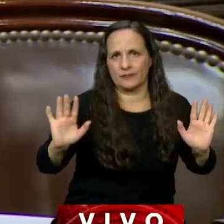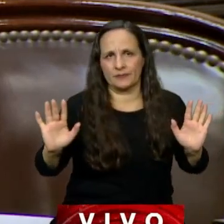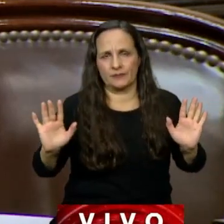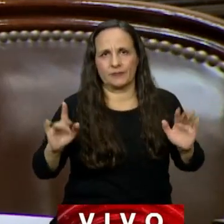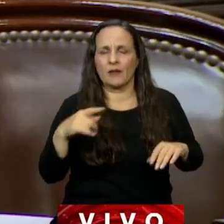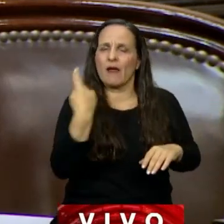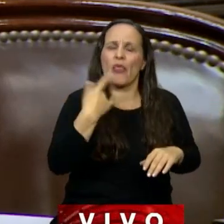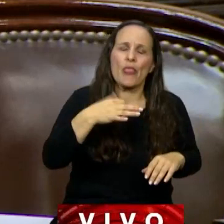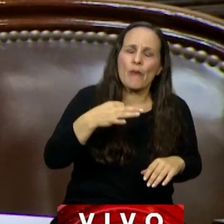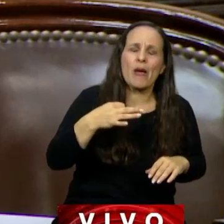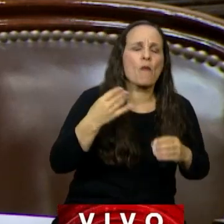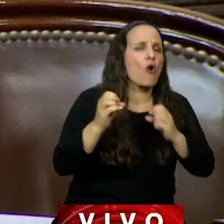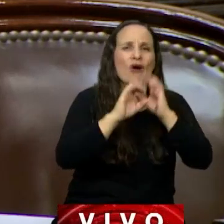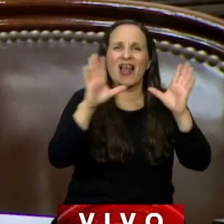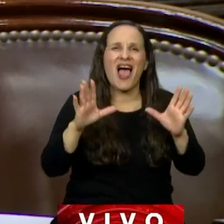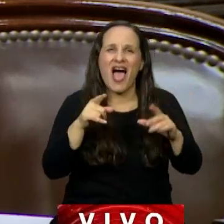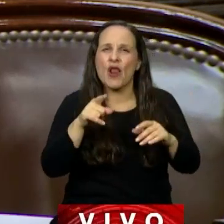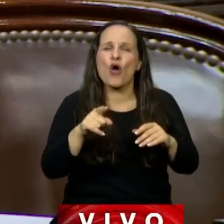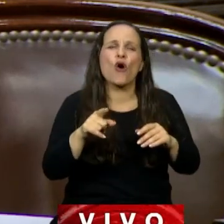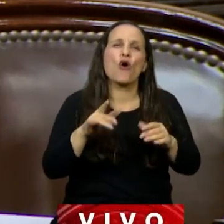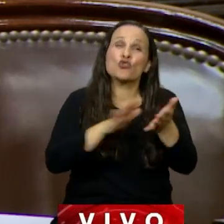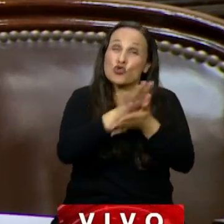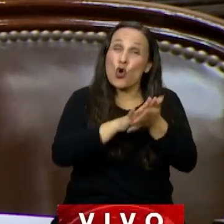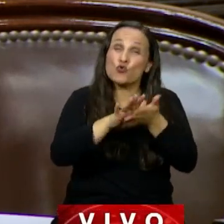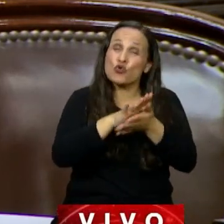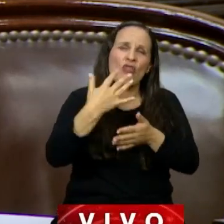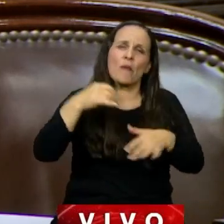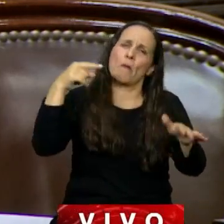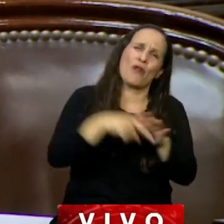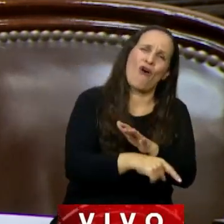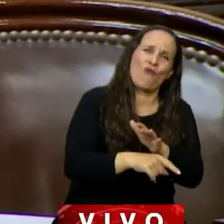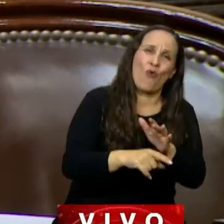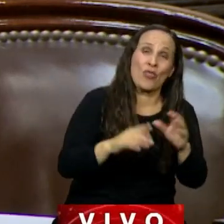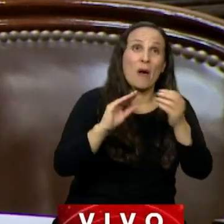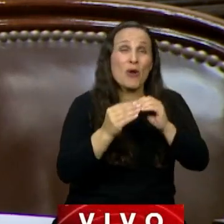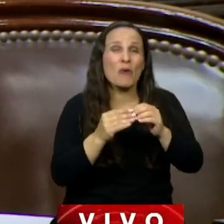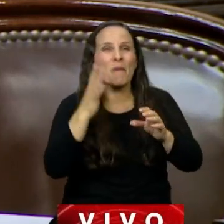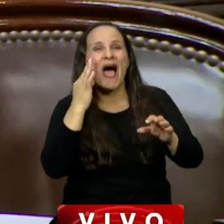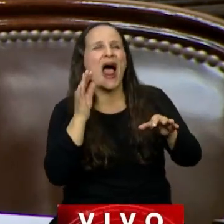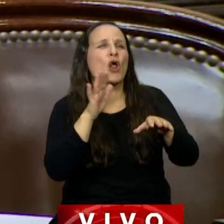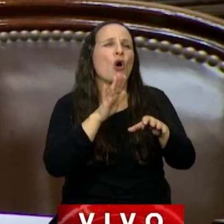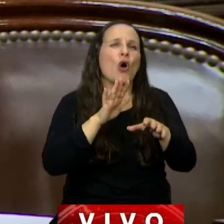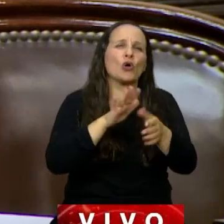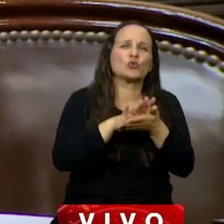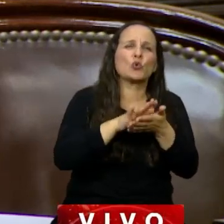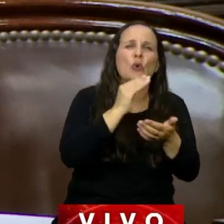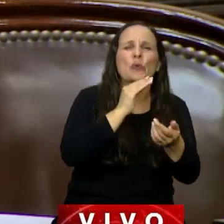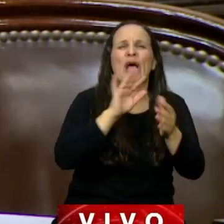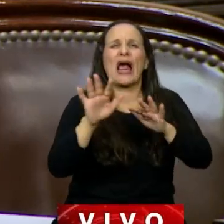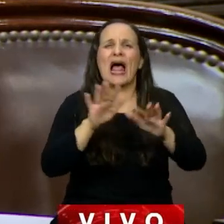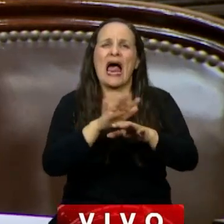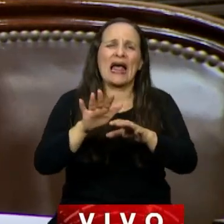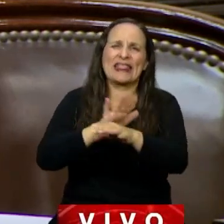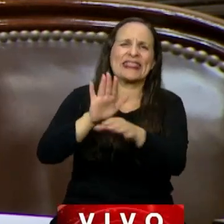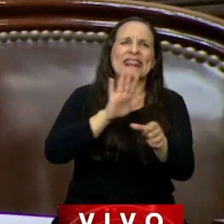claro que con parches no se soluciona ningún problema, al contrario, se agrava. Y creo que este